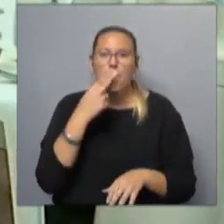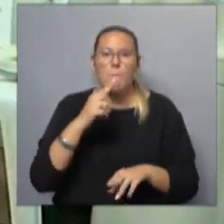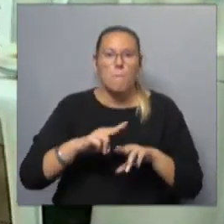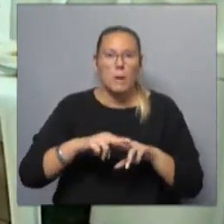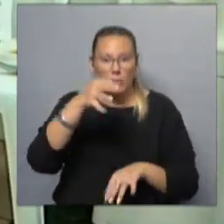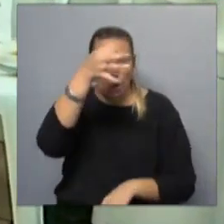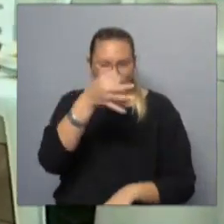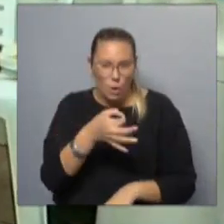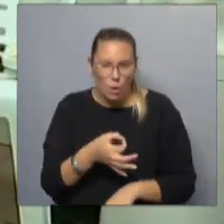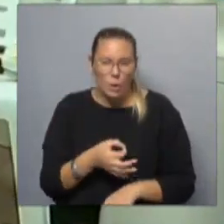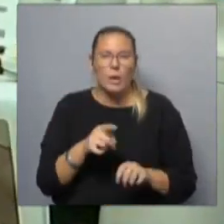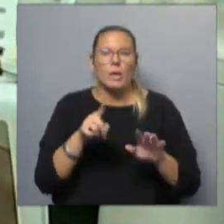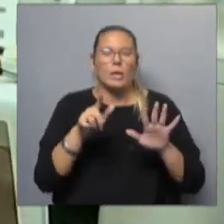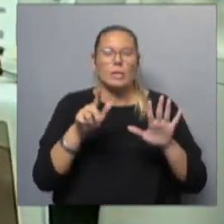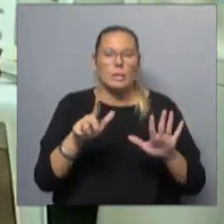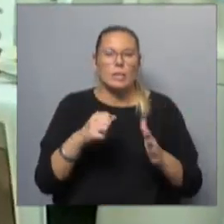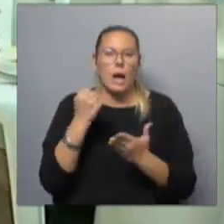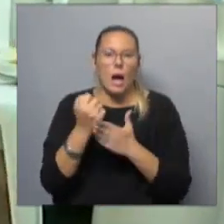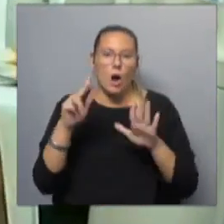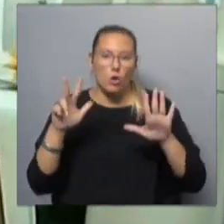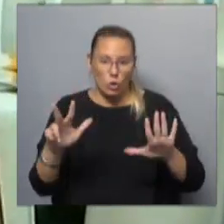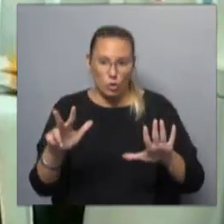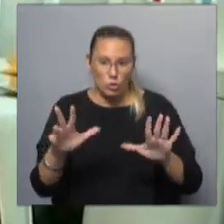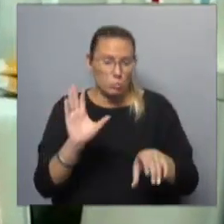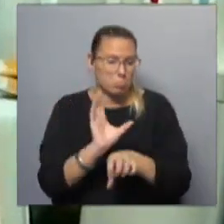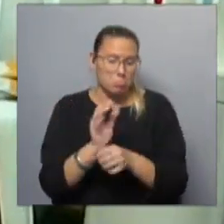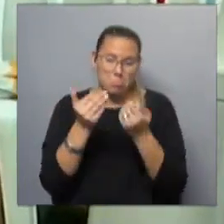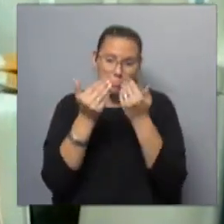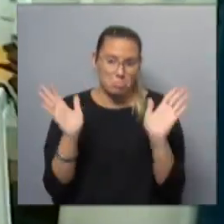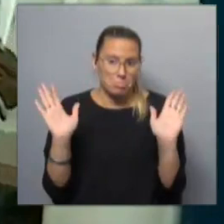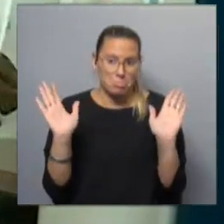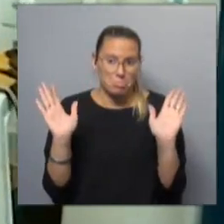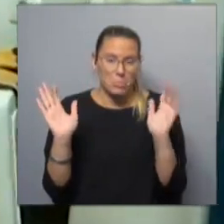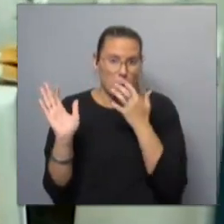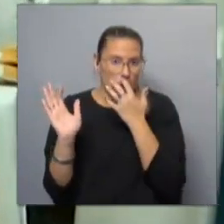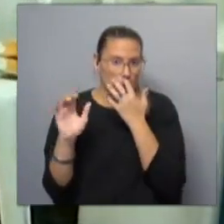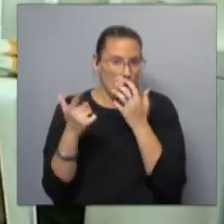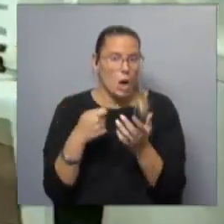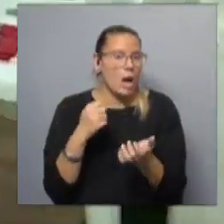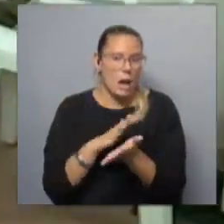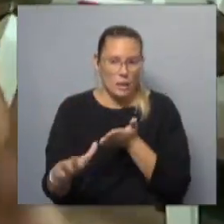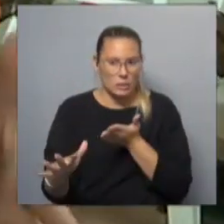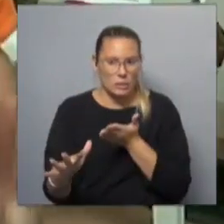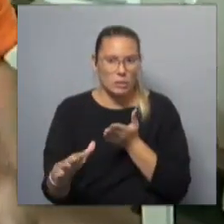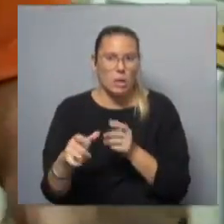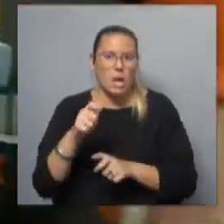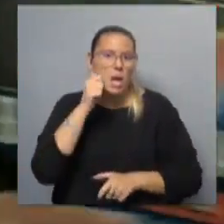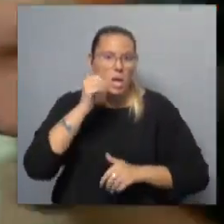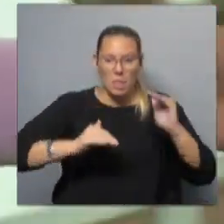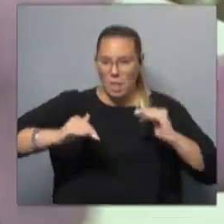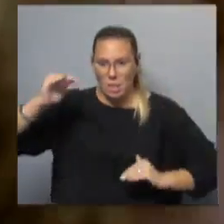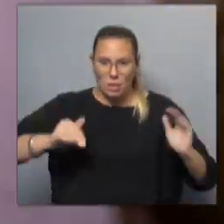martes, de 19 a 20 horas, las clases son abiertas, o sea, no tienen costo y es para todas las